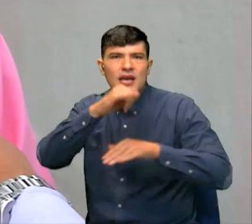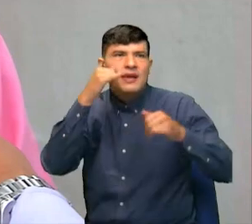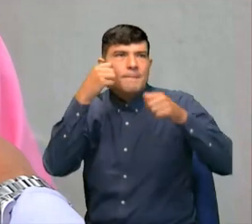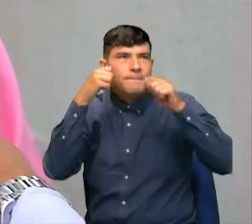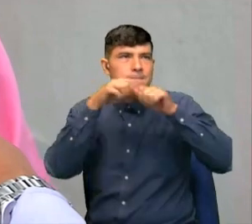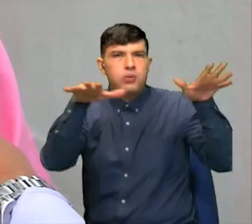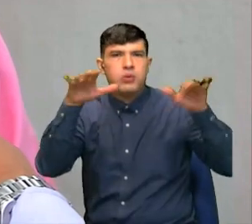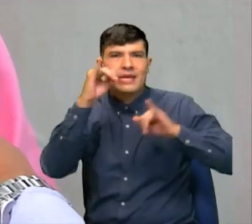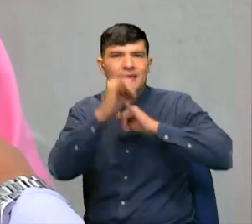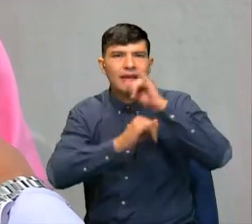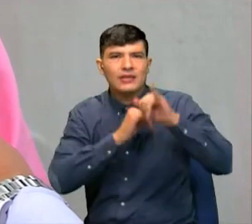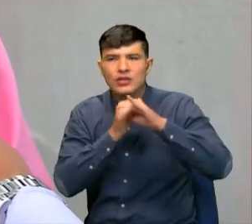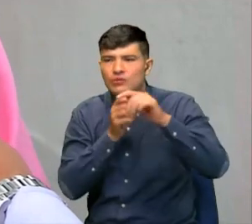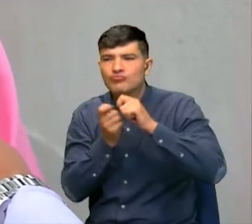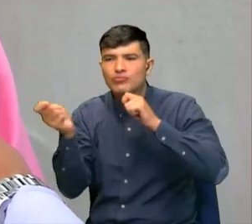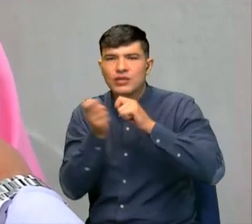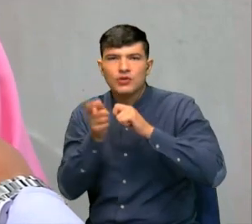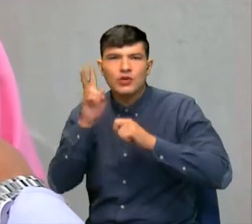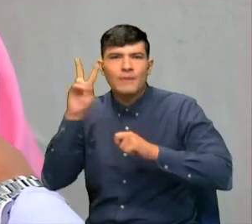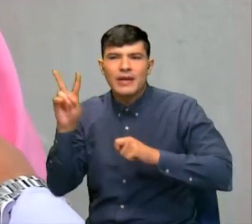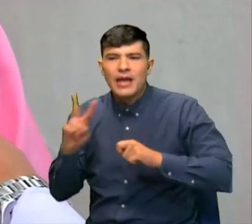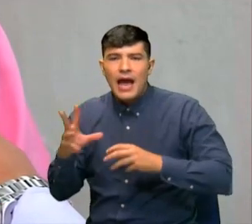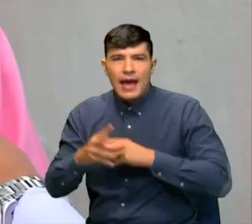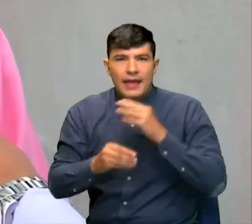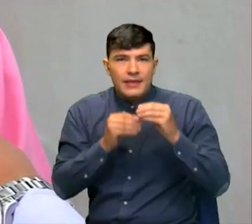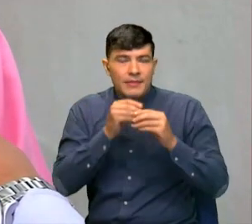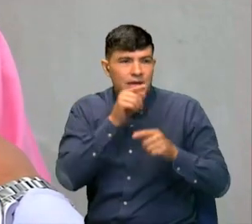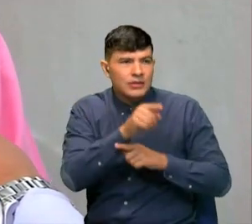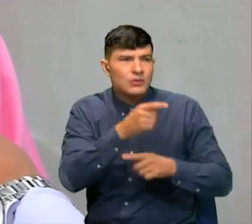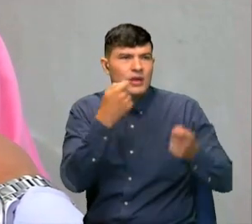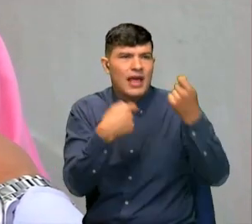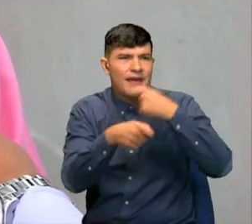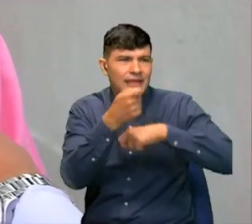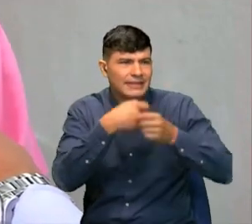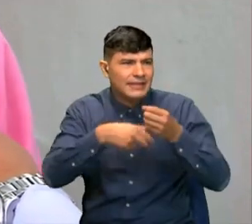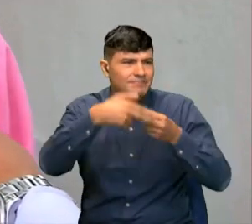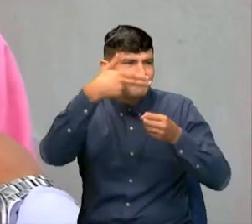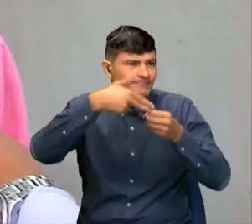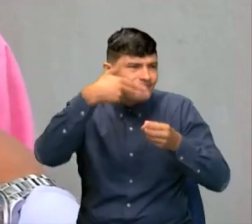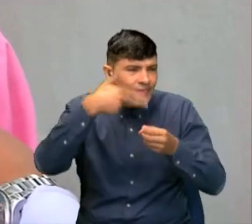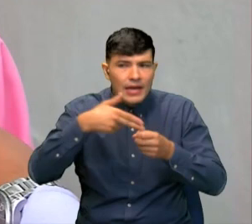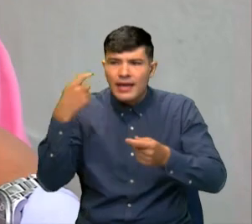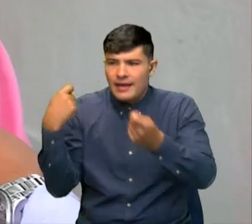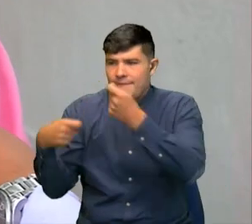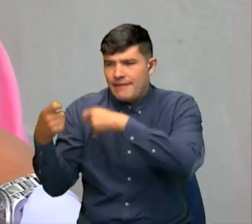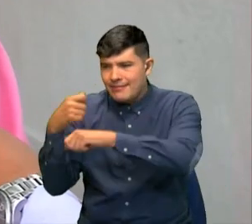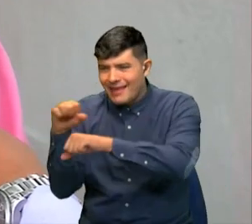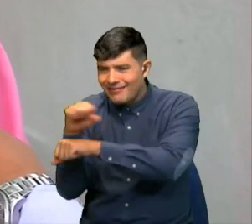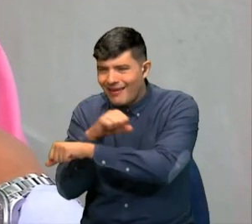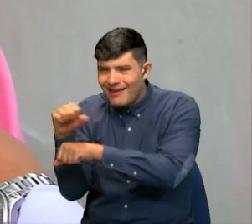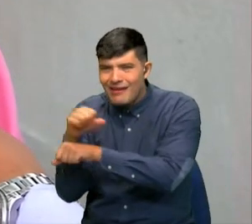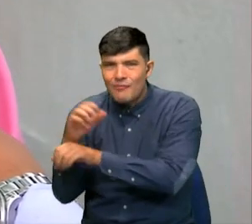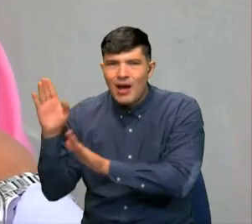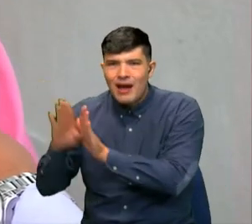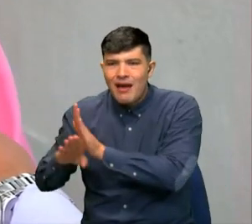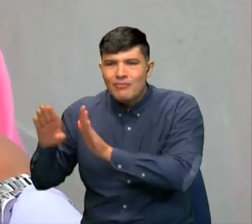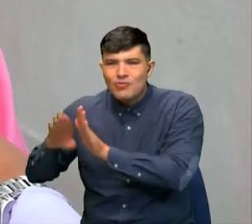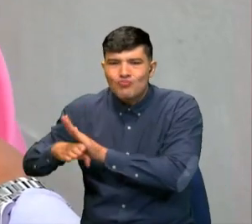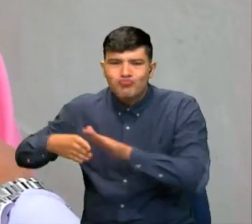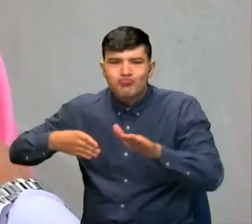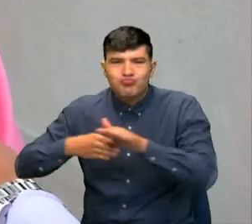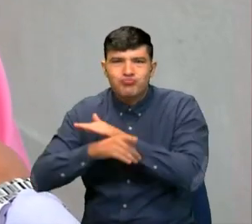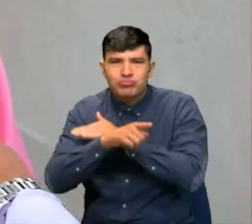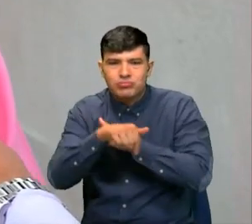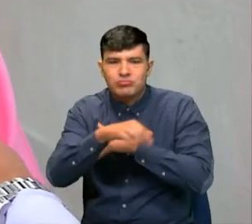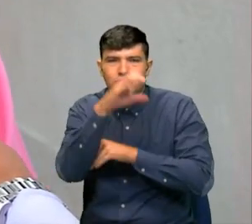vía venezuela sino el contrabando de combustibles el contrabando de vehículos que tienen tarifa para pasar la frontera el